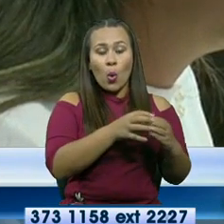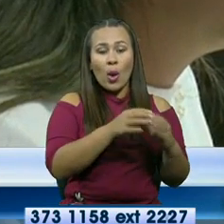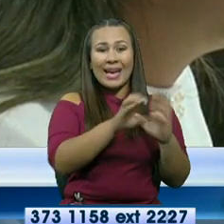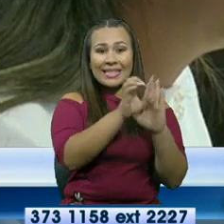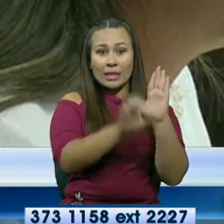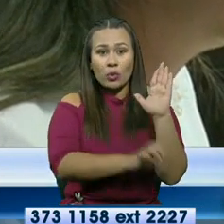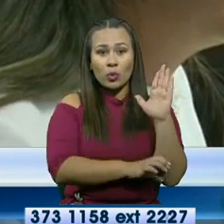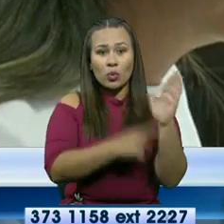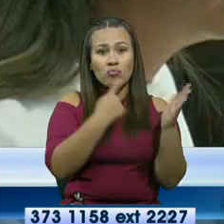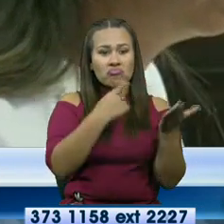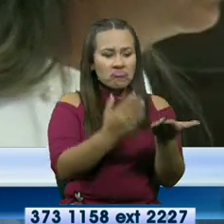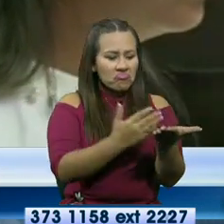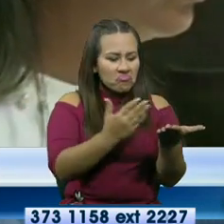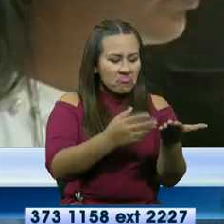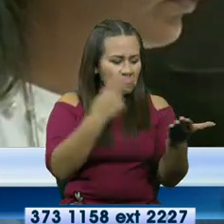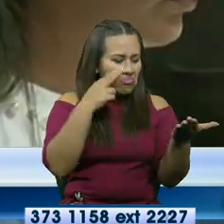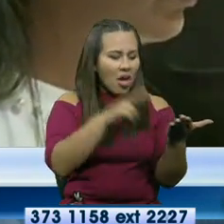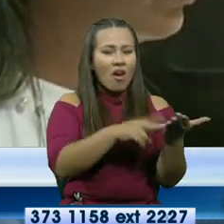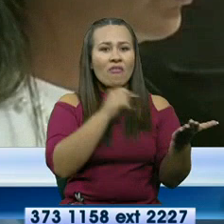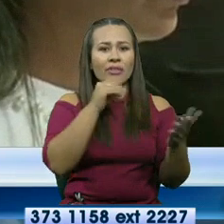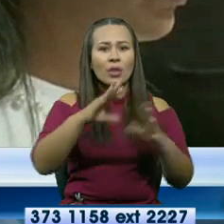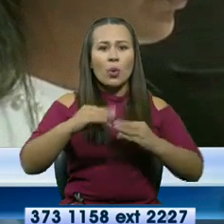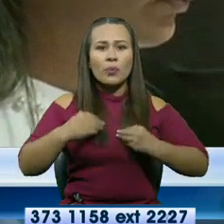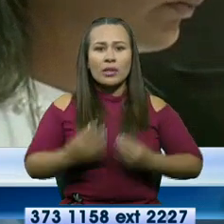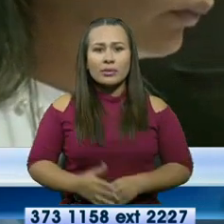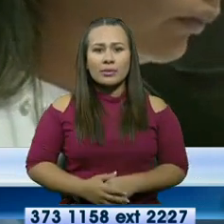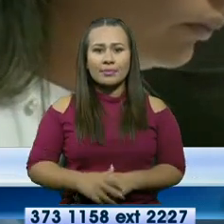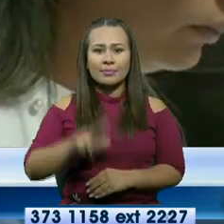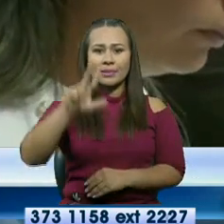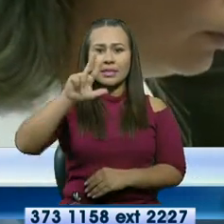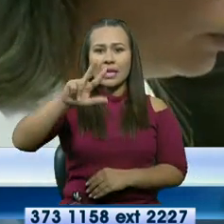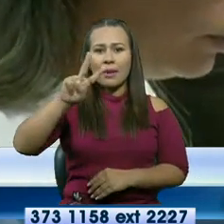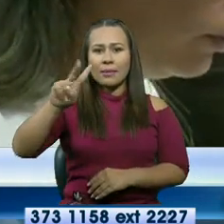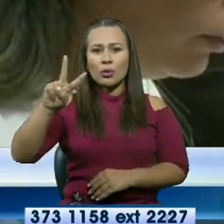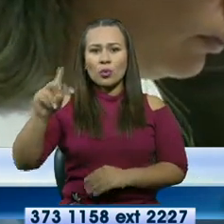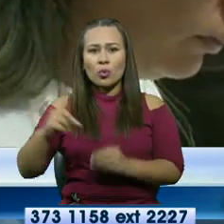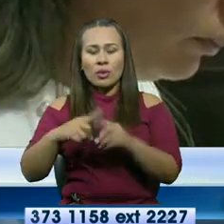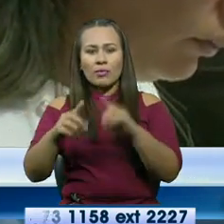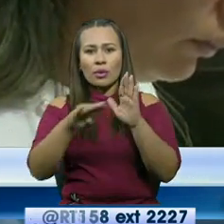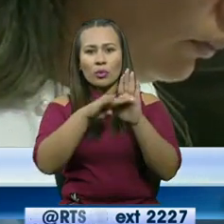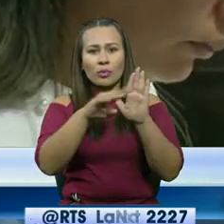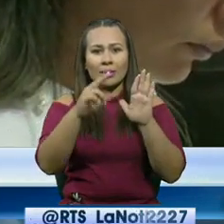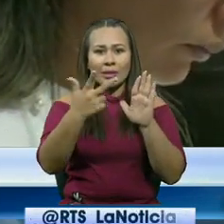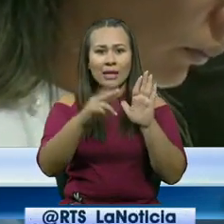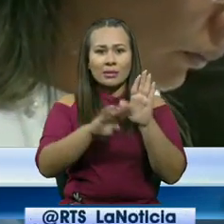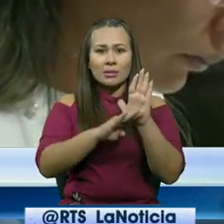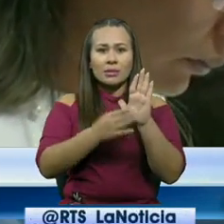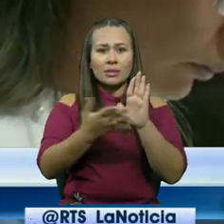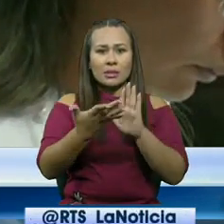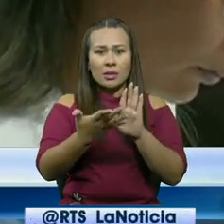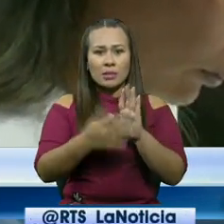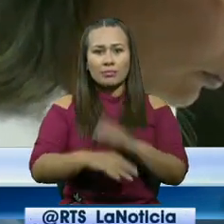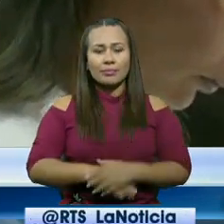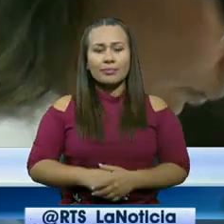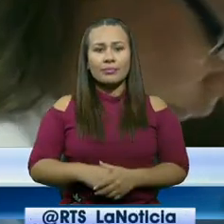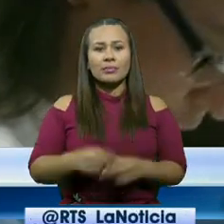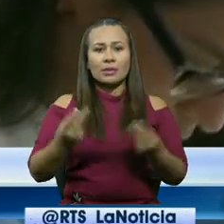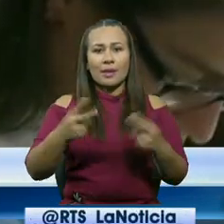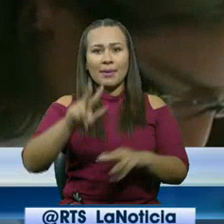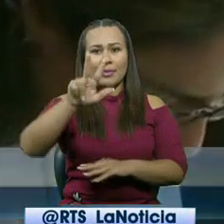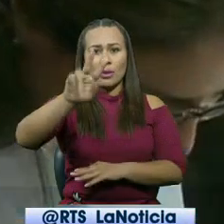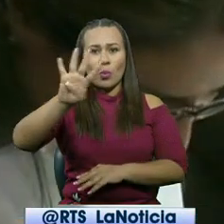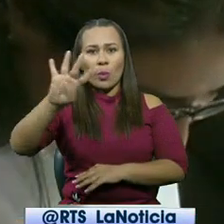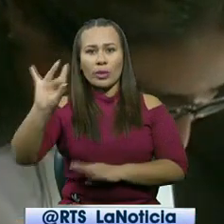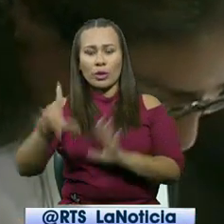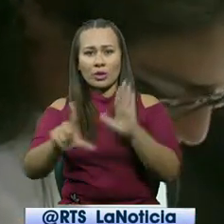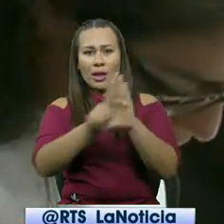en Formación no cumple lo establecido en los artículos 321 numerales 3 y 5 y 348 de la